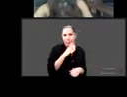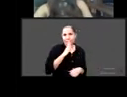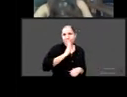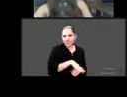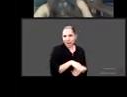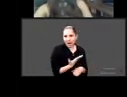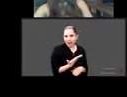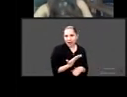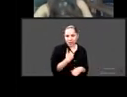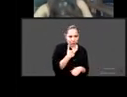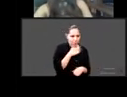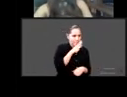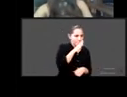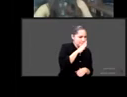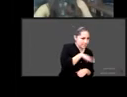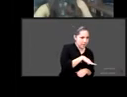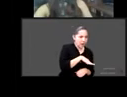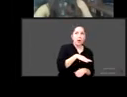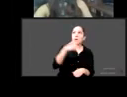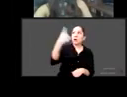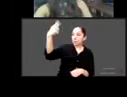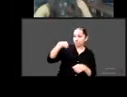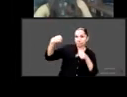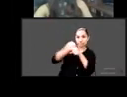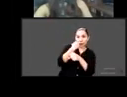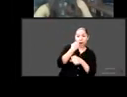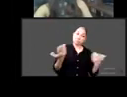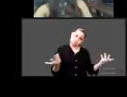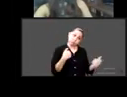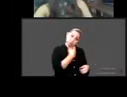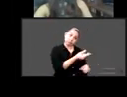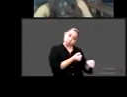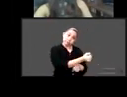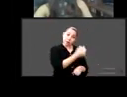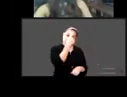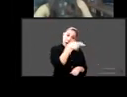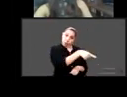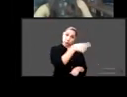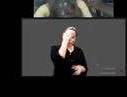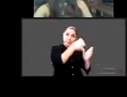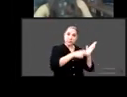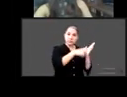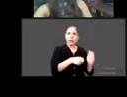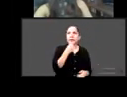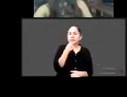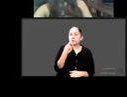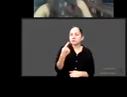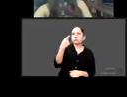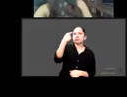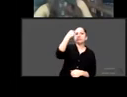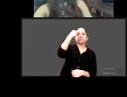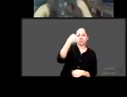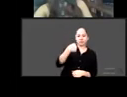todavía del segundo golpe, que es, lo hago por tu bien, para que lo entiendas, etc., entonces el niño va a arrastrar una